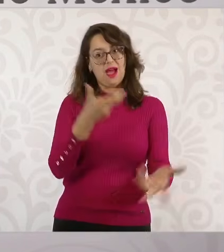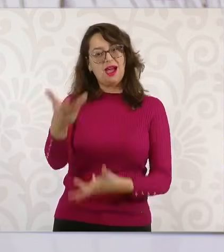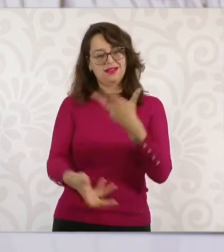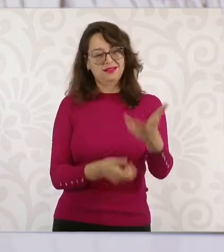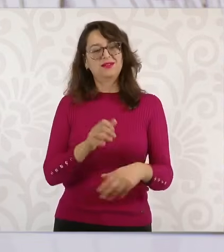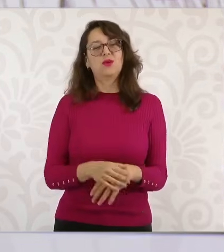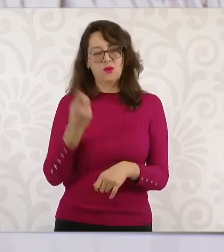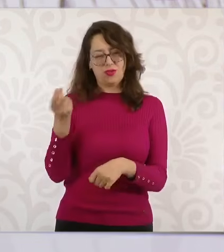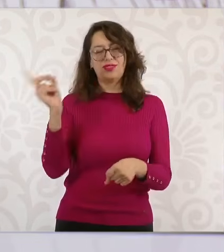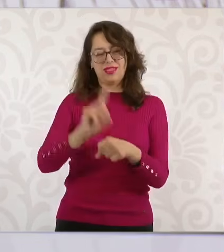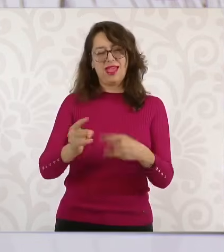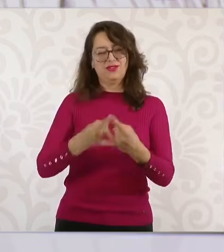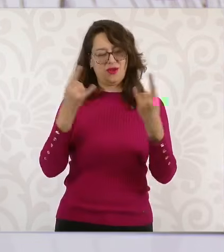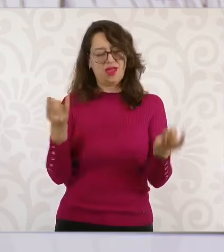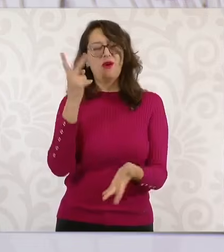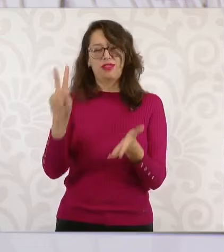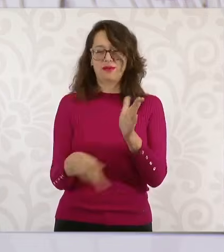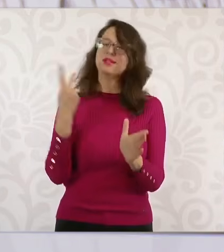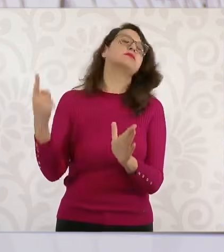Algún día recordaremos todo eso.